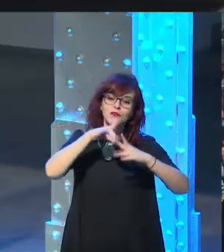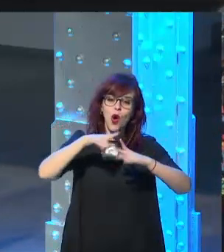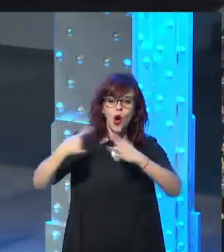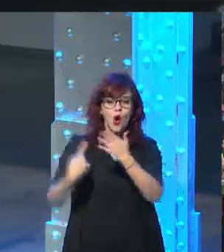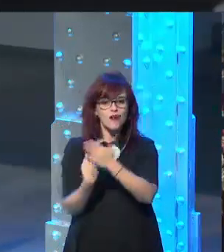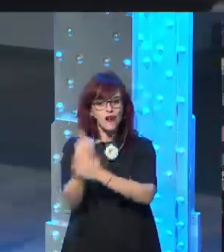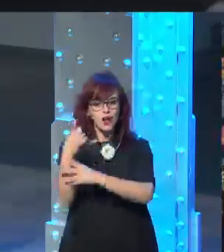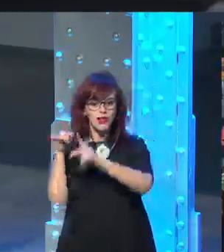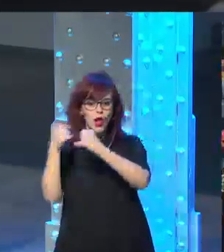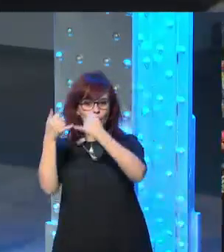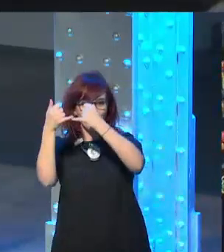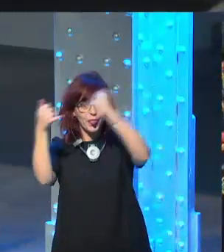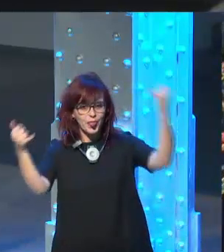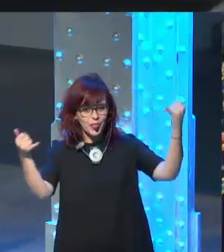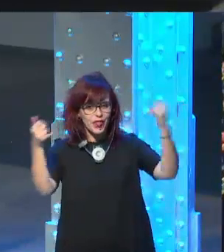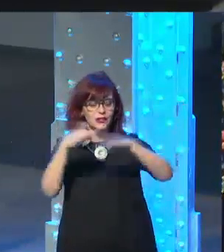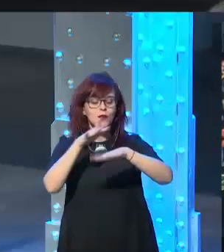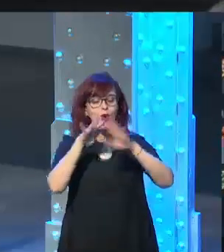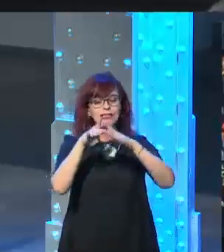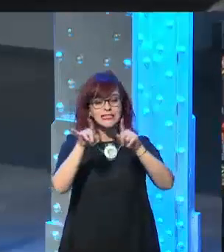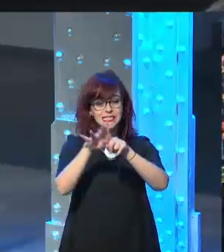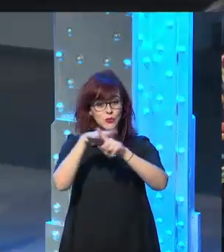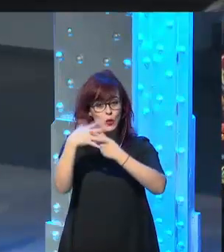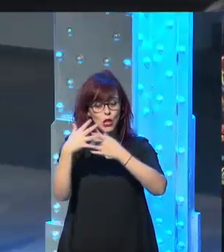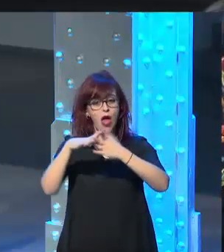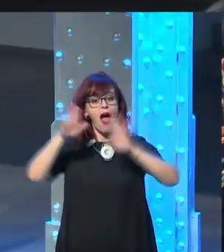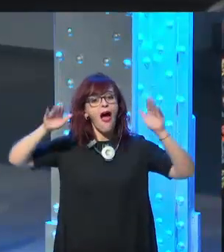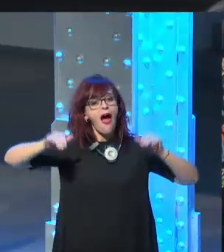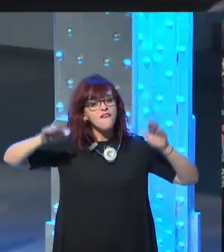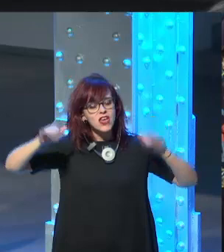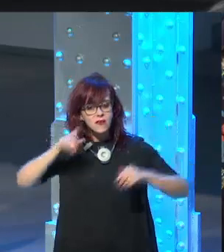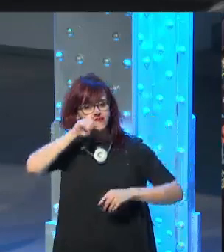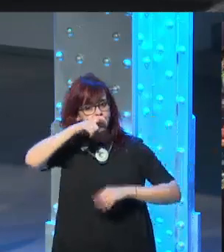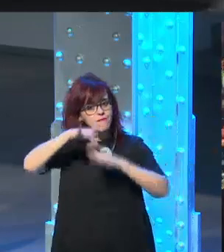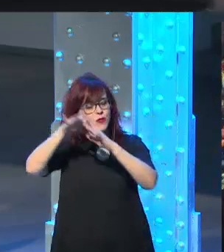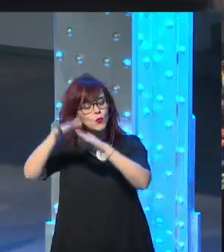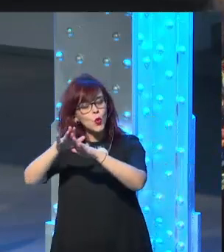recorridos lineales, ¿no? Habéis trazado la trayectoria de esas aves.